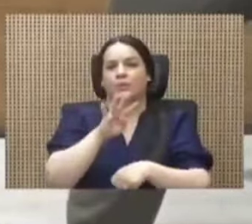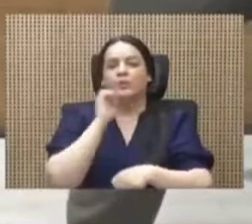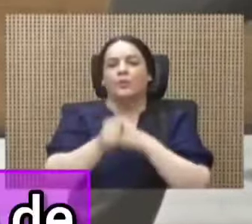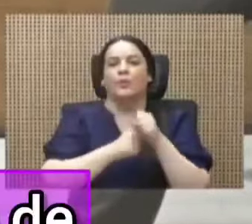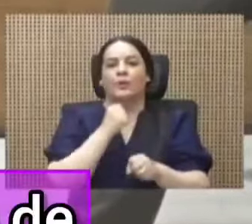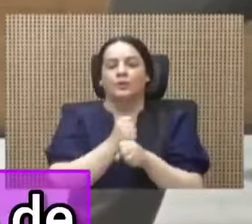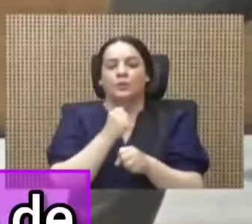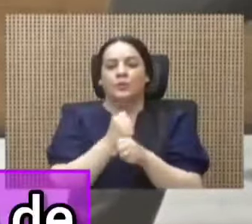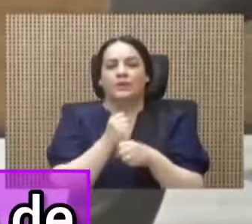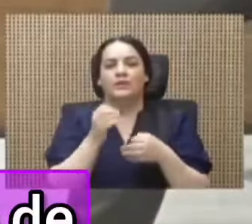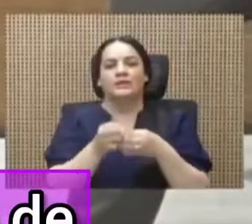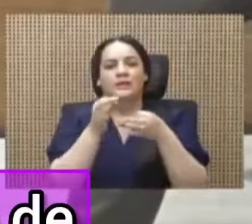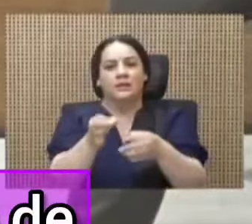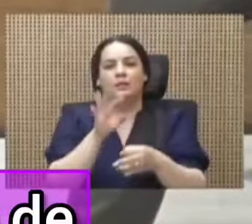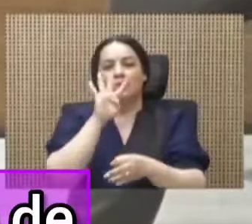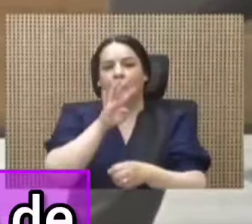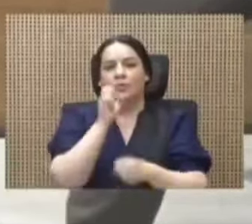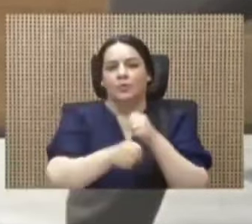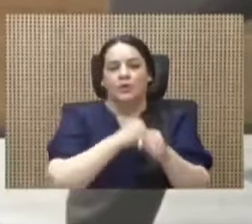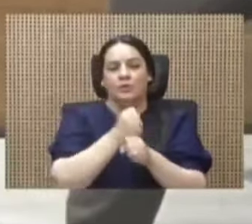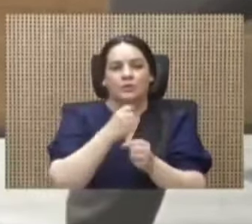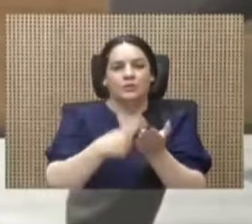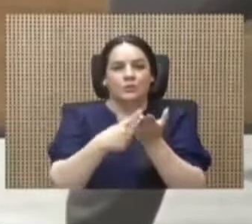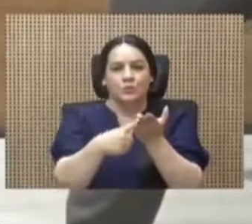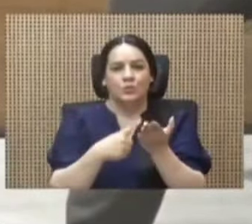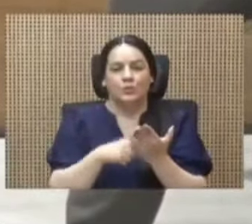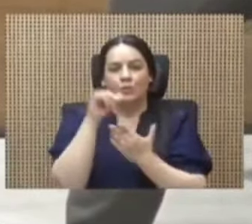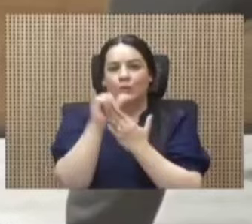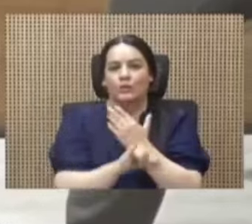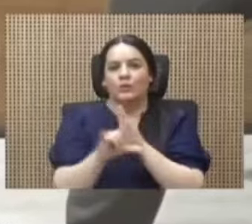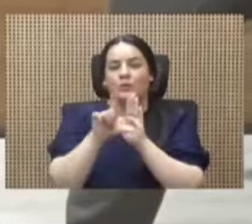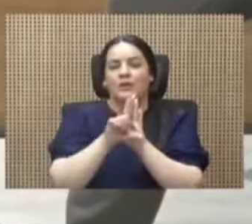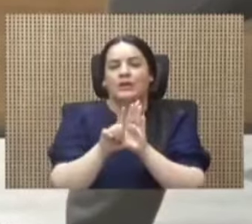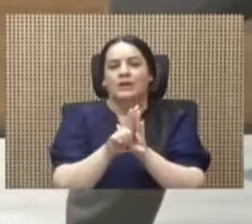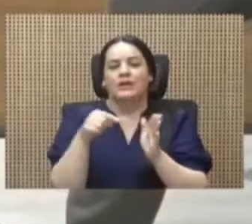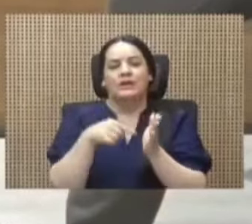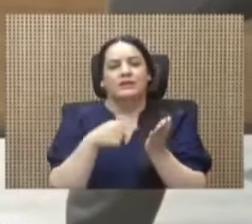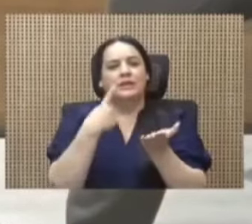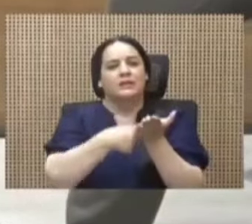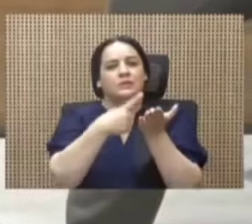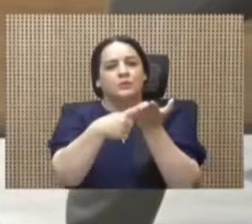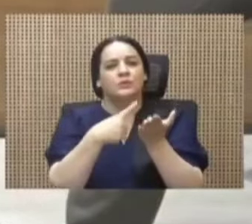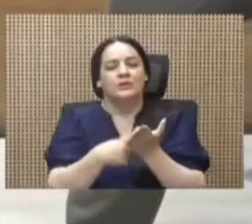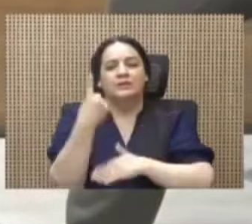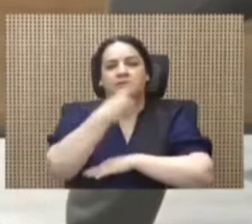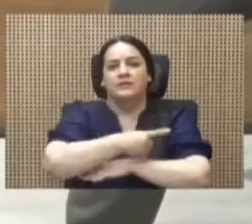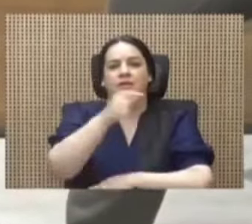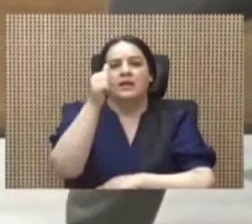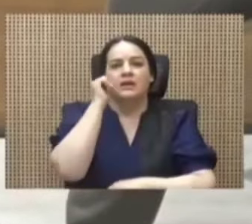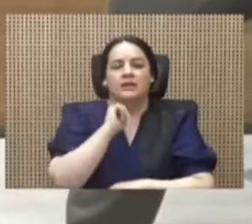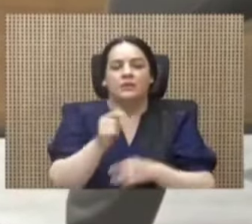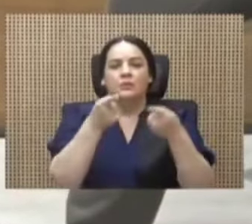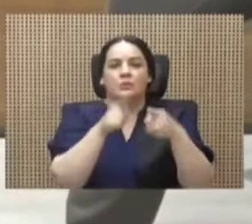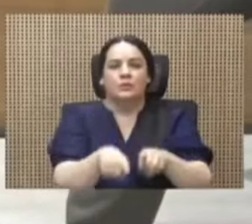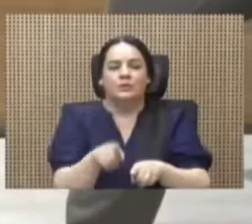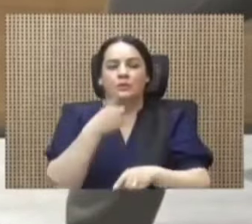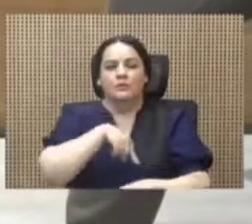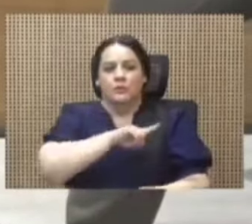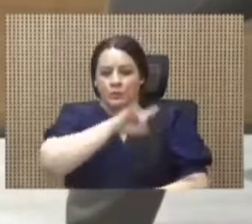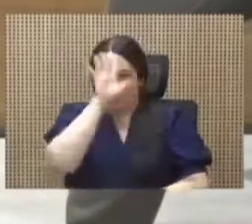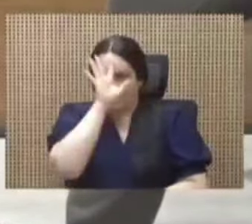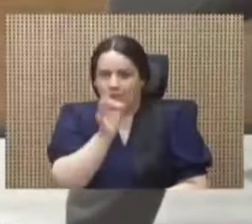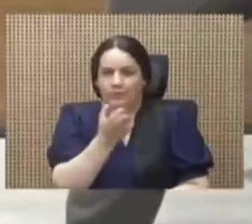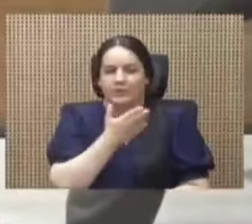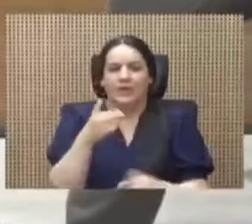extender por 4 años la discusión de este proyecto de ley fue una discusión que el día de ayer se dio y que nosotros creemos que